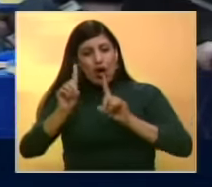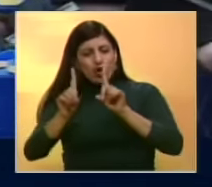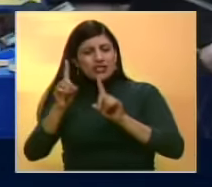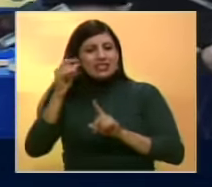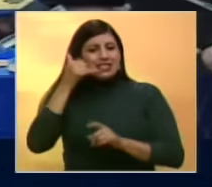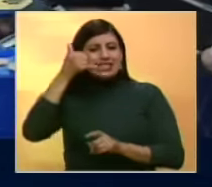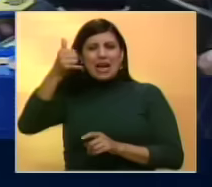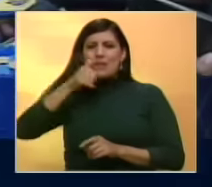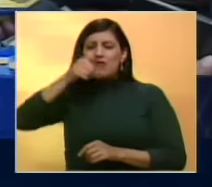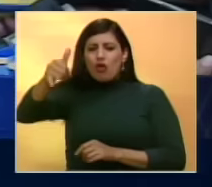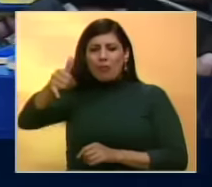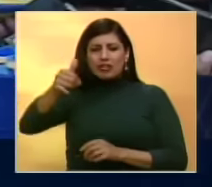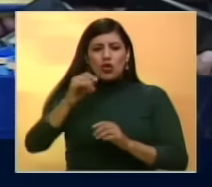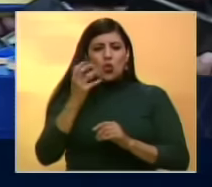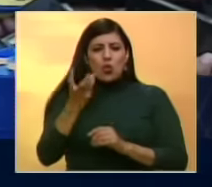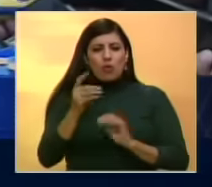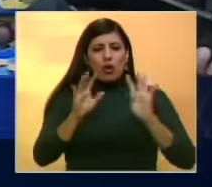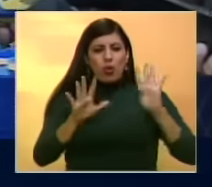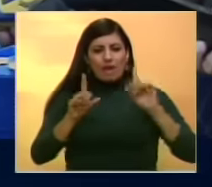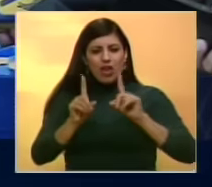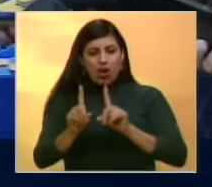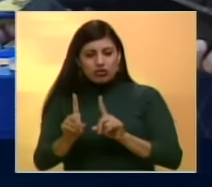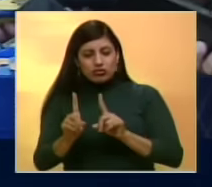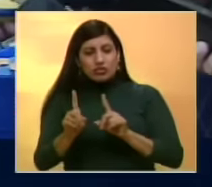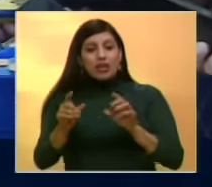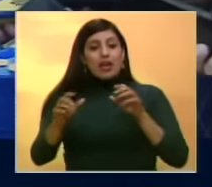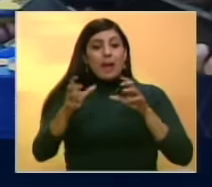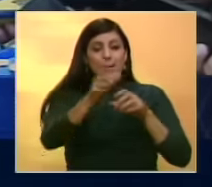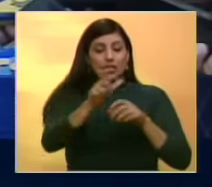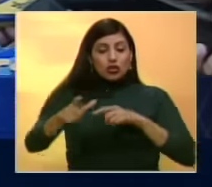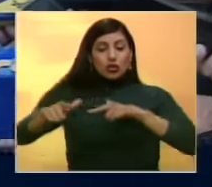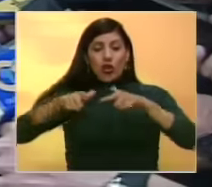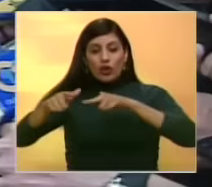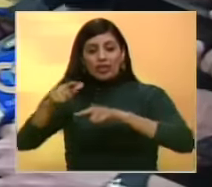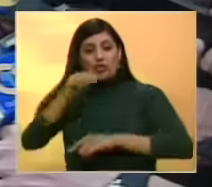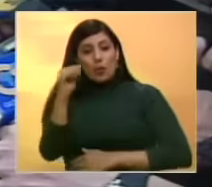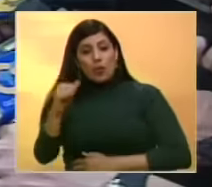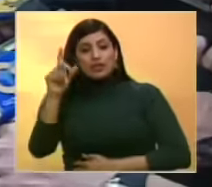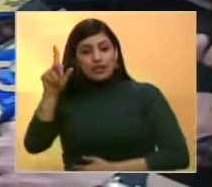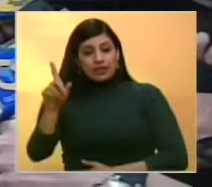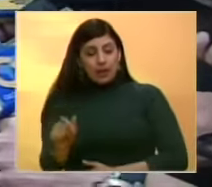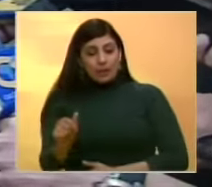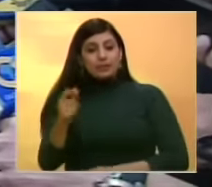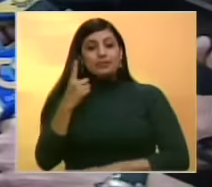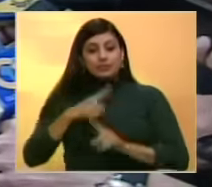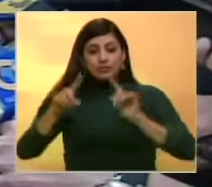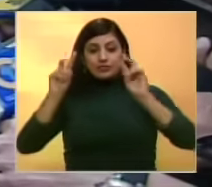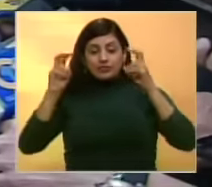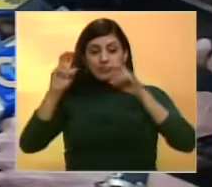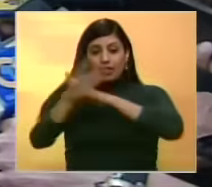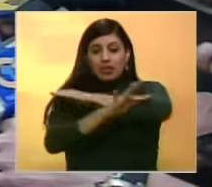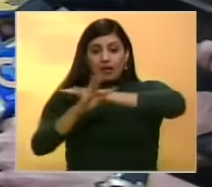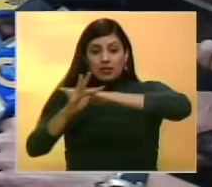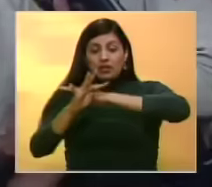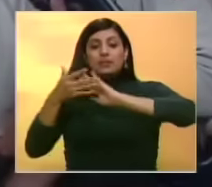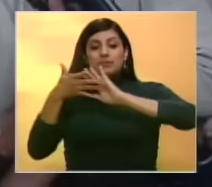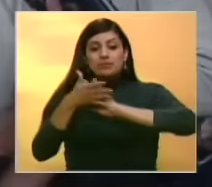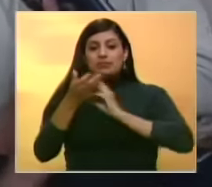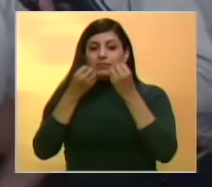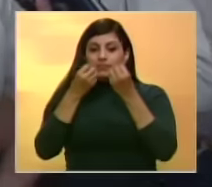sistema de información entre la ciudadanía y la coordinación de los organismos policiales en cuanto al tema fronterizo desestimó el